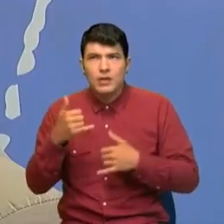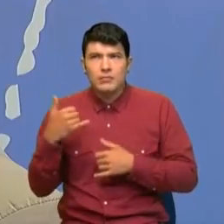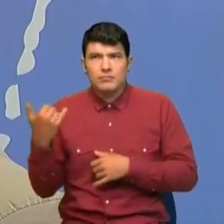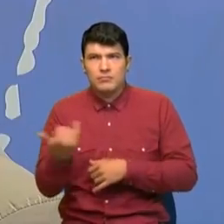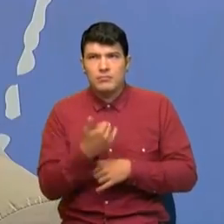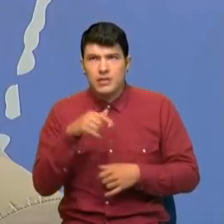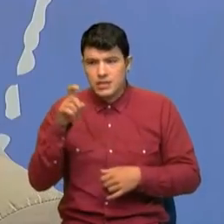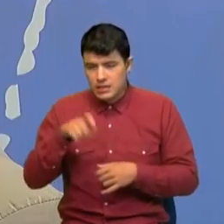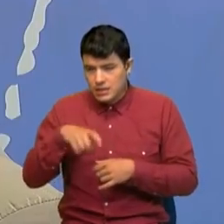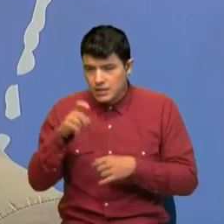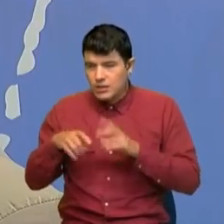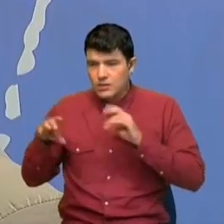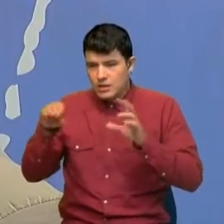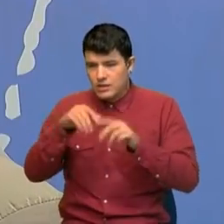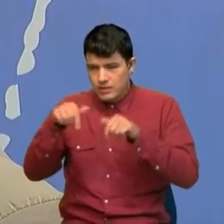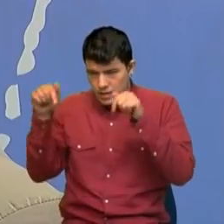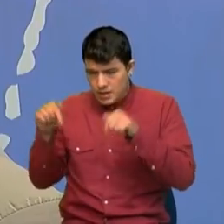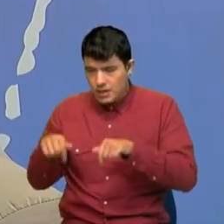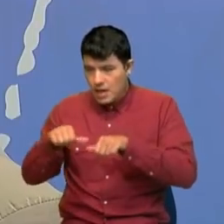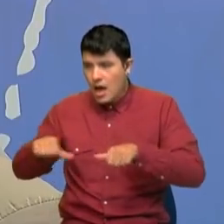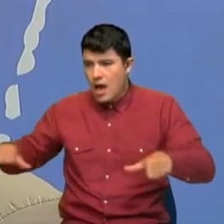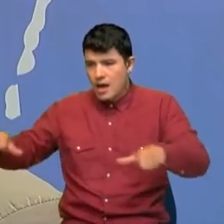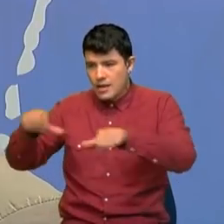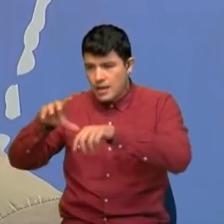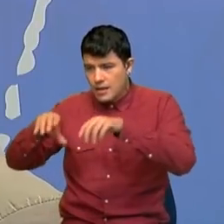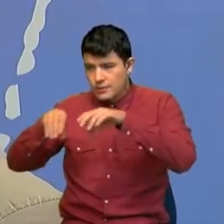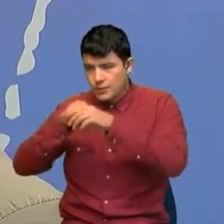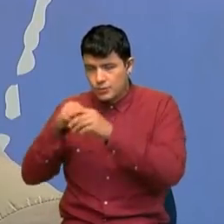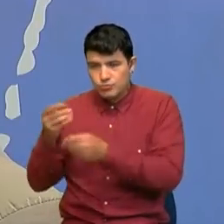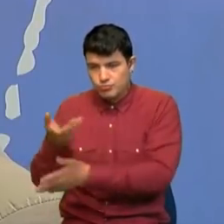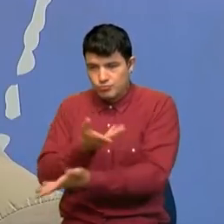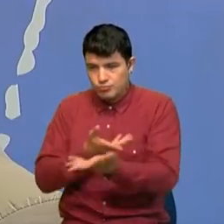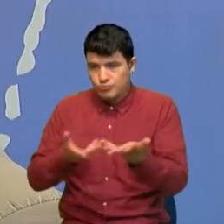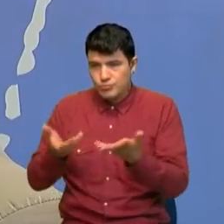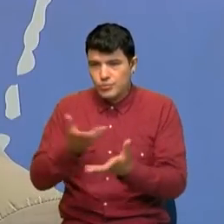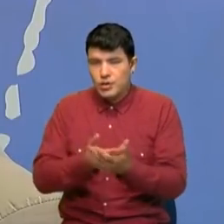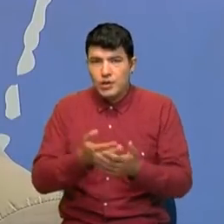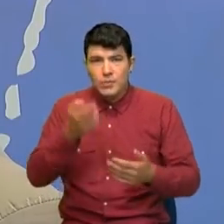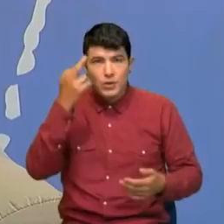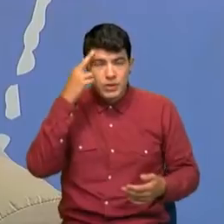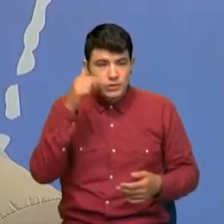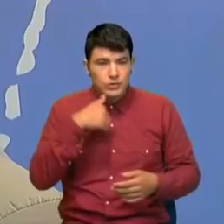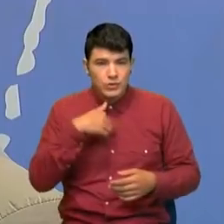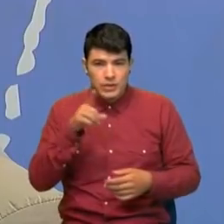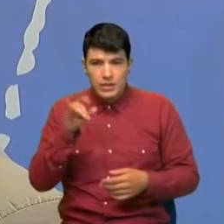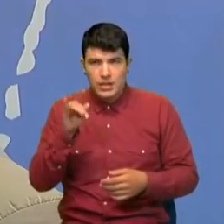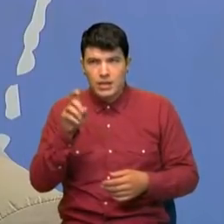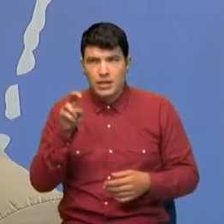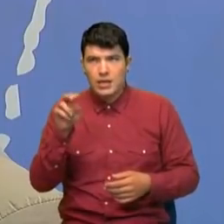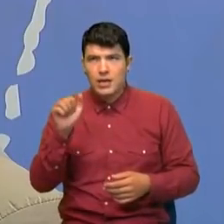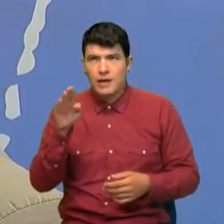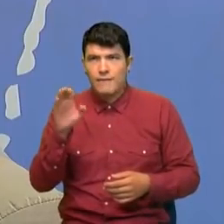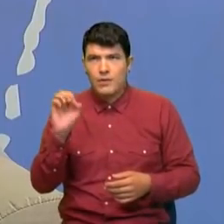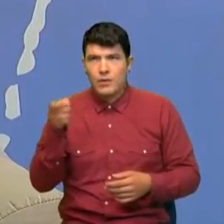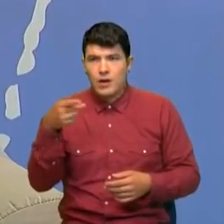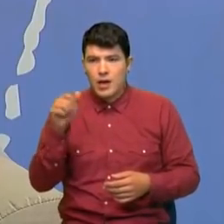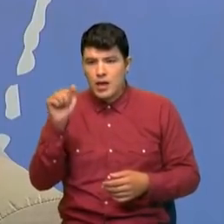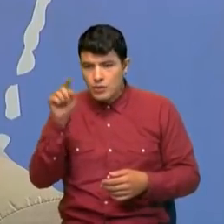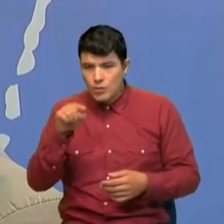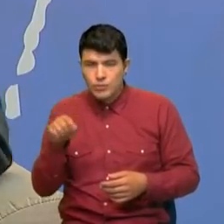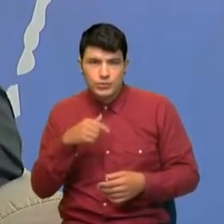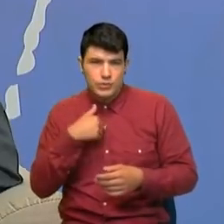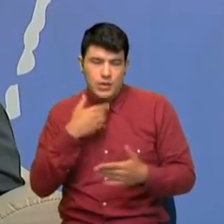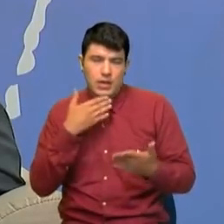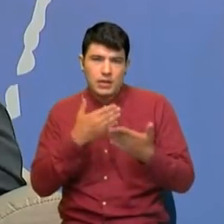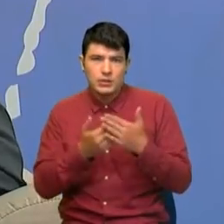discutirlos en estos espacios que el canal TRO ha ofrecido. De parte de IL Abogados, agradezco la invitación al programa. Y pues